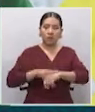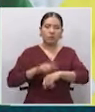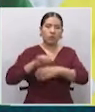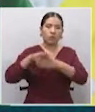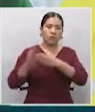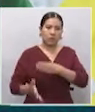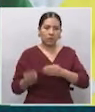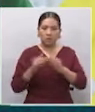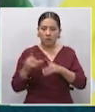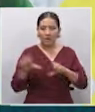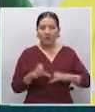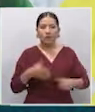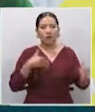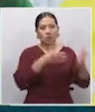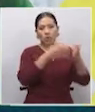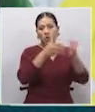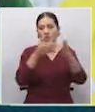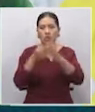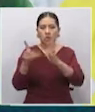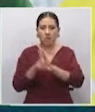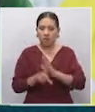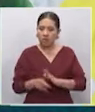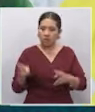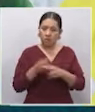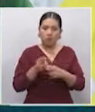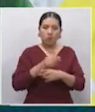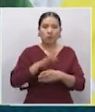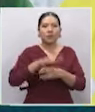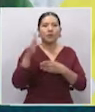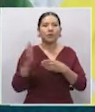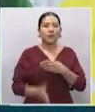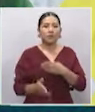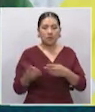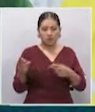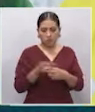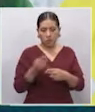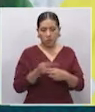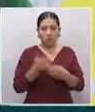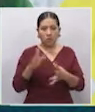acciones criminales pronto van a concluir y pronto van a cesar.